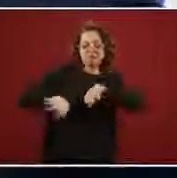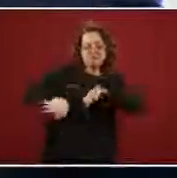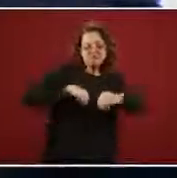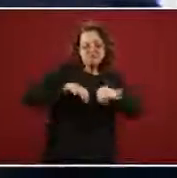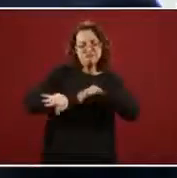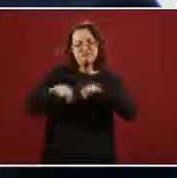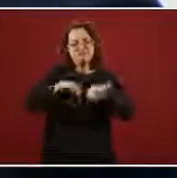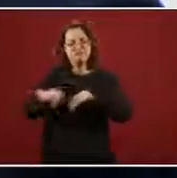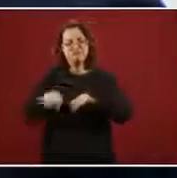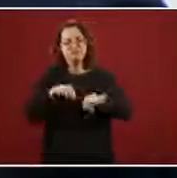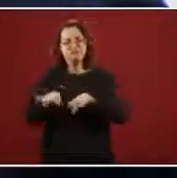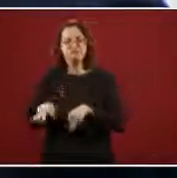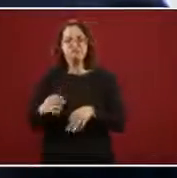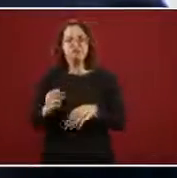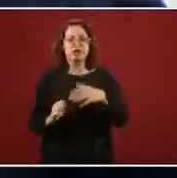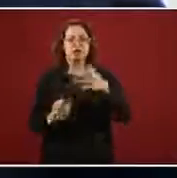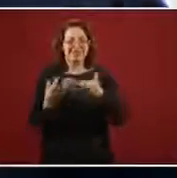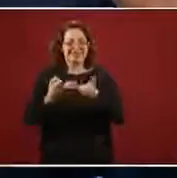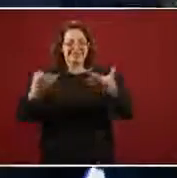empresa.